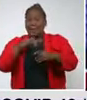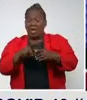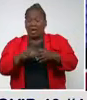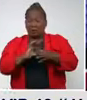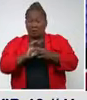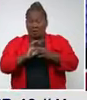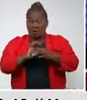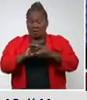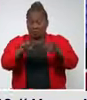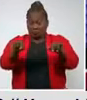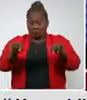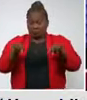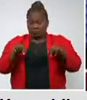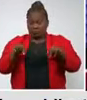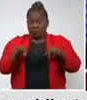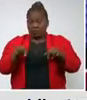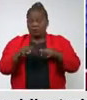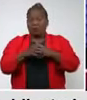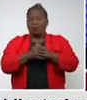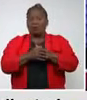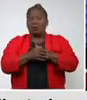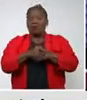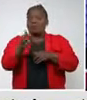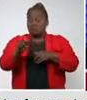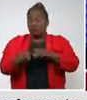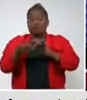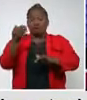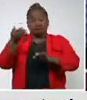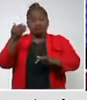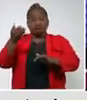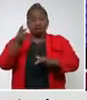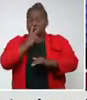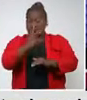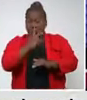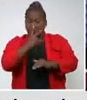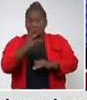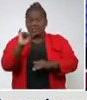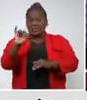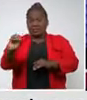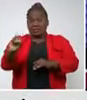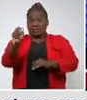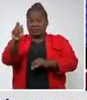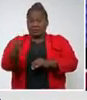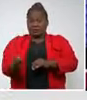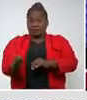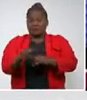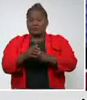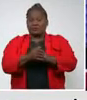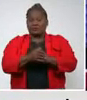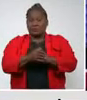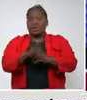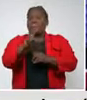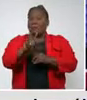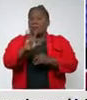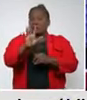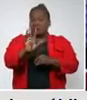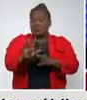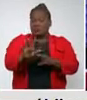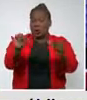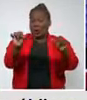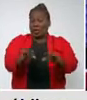todavía elevado de casos con COVID-19 atendiéndose, 60, 25 de ellos